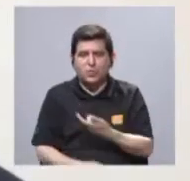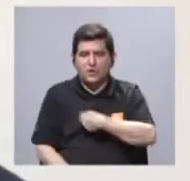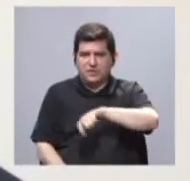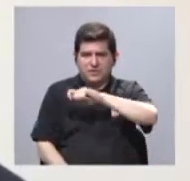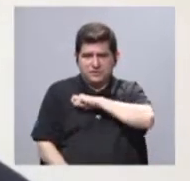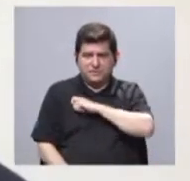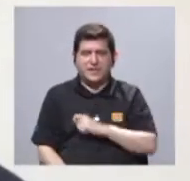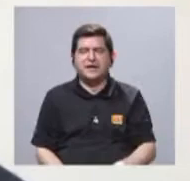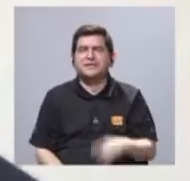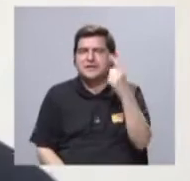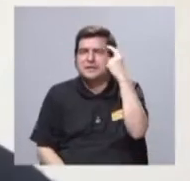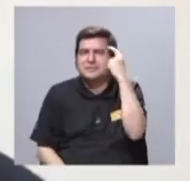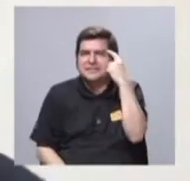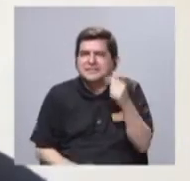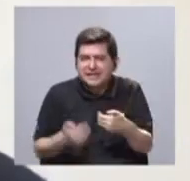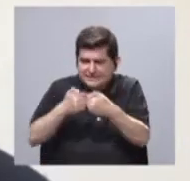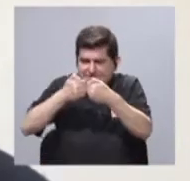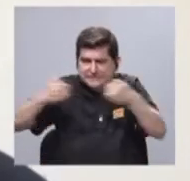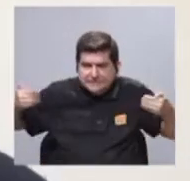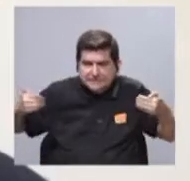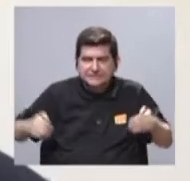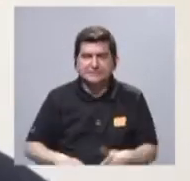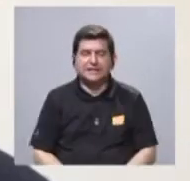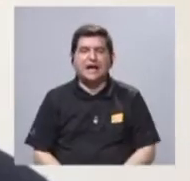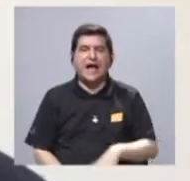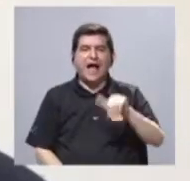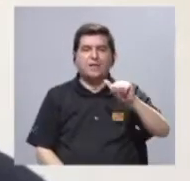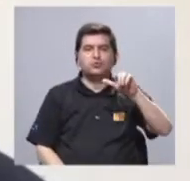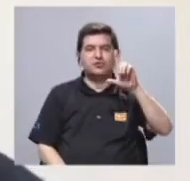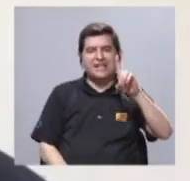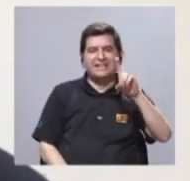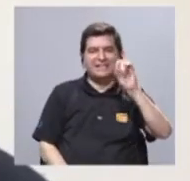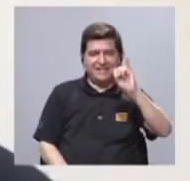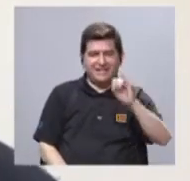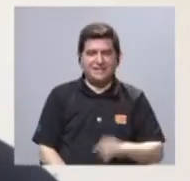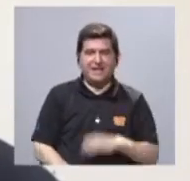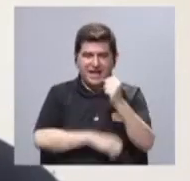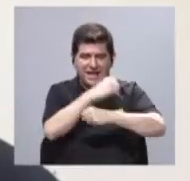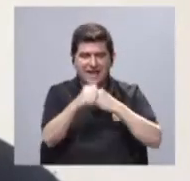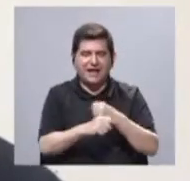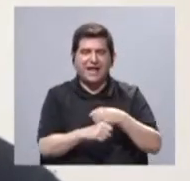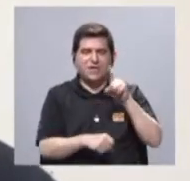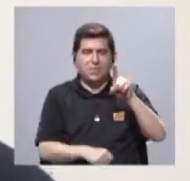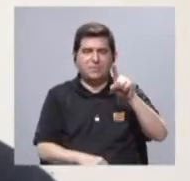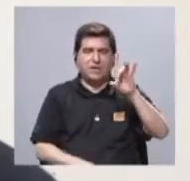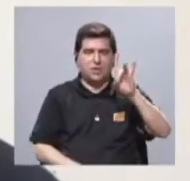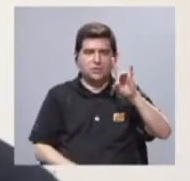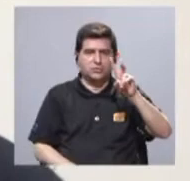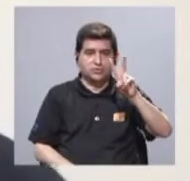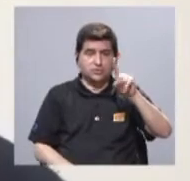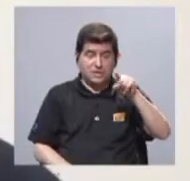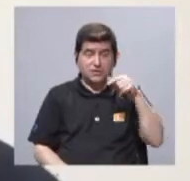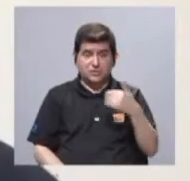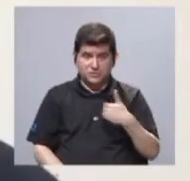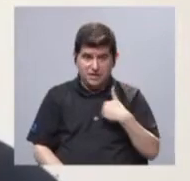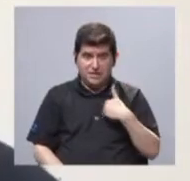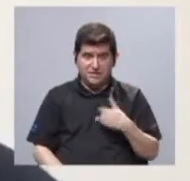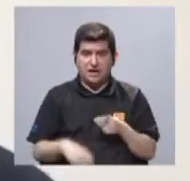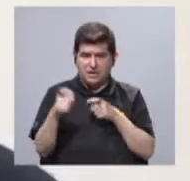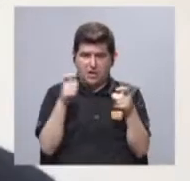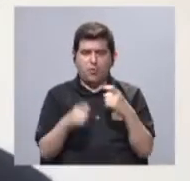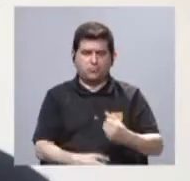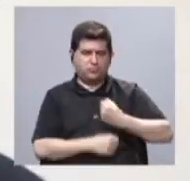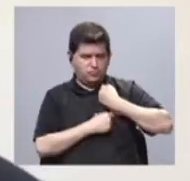separación de España. Entonces, Iturbide, en el año 21, él tiene